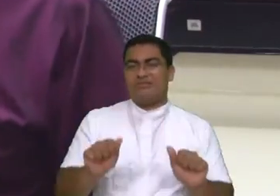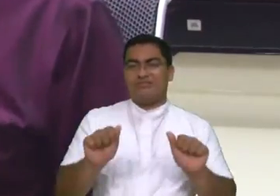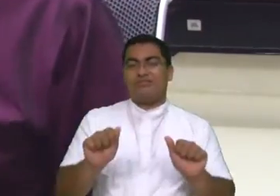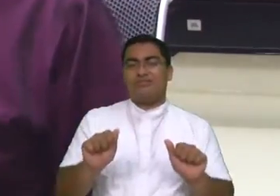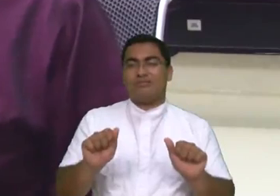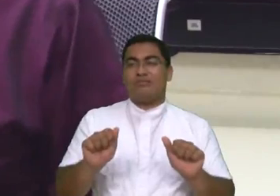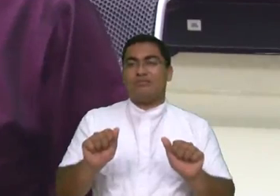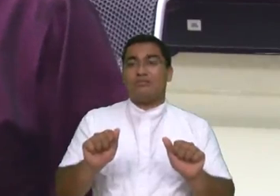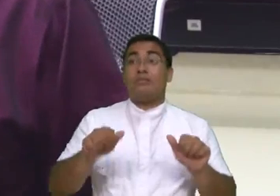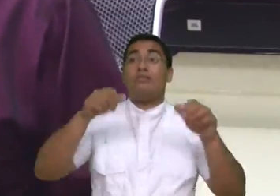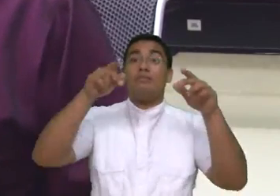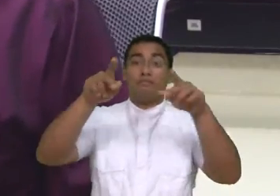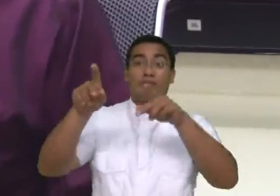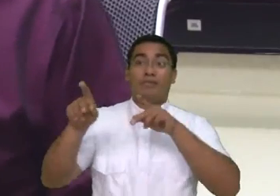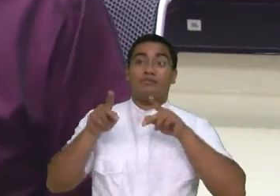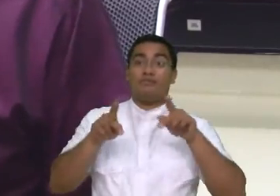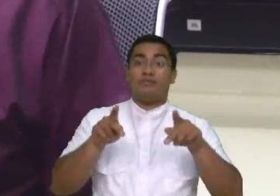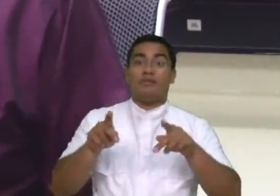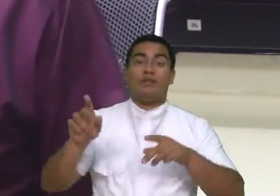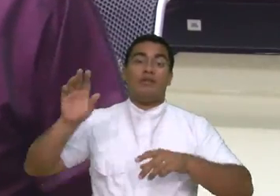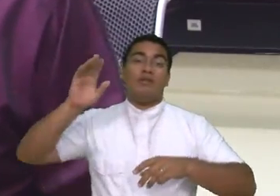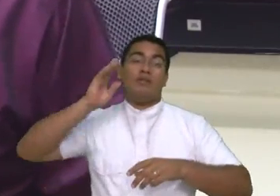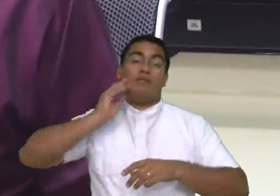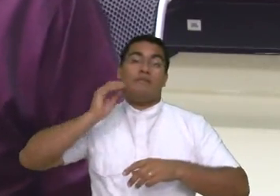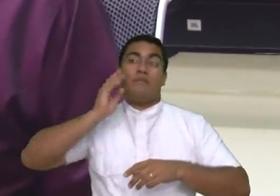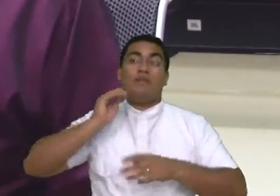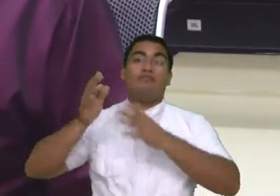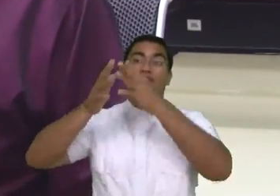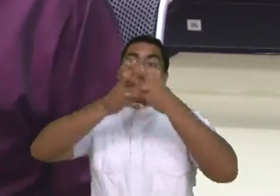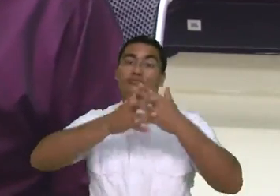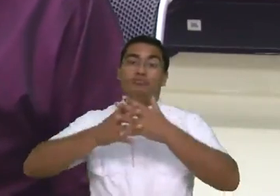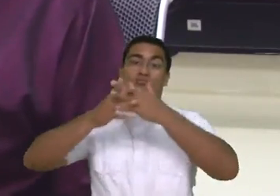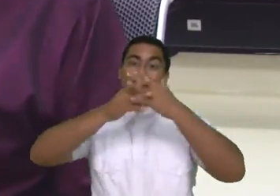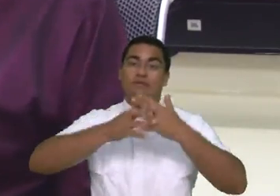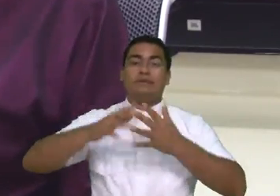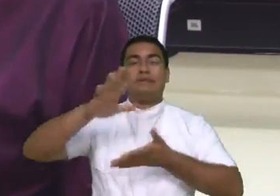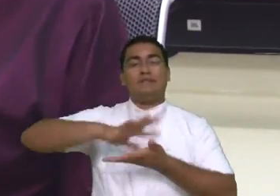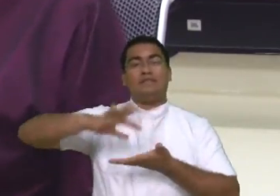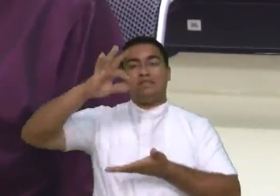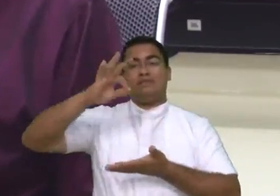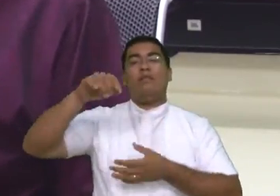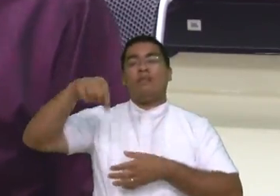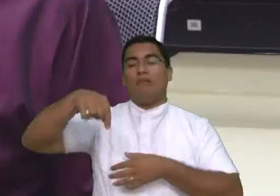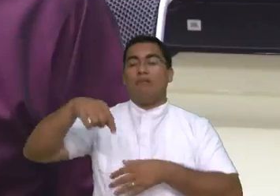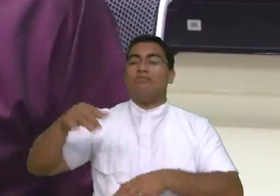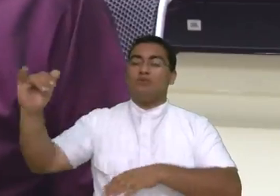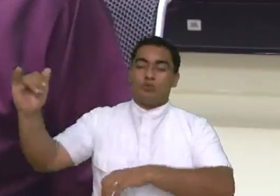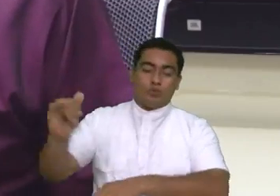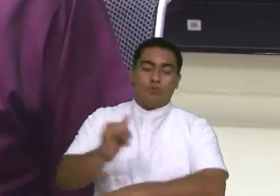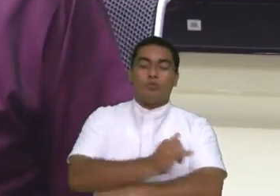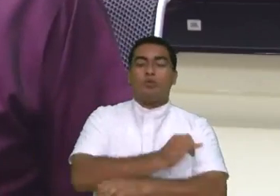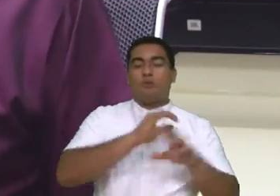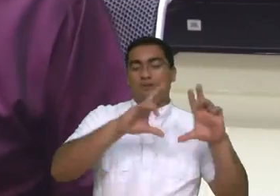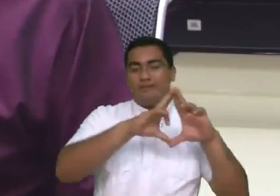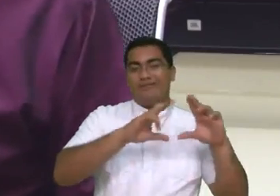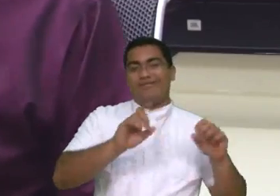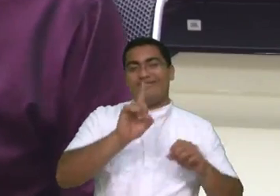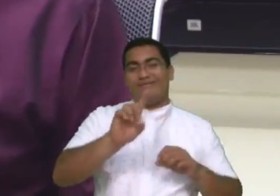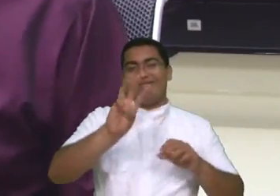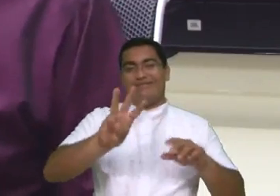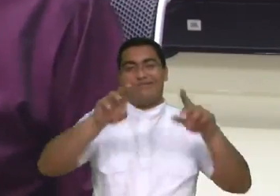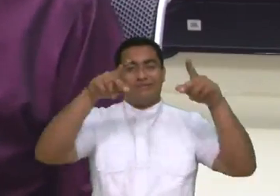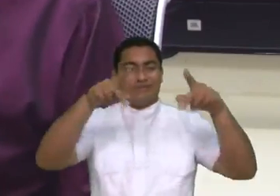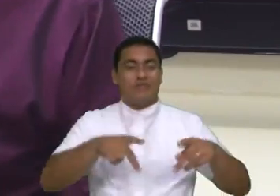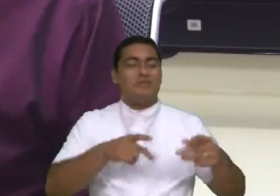los especialistas allá en los Estados Unidos, en Nueva York, y hoy ya se hicieron presentes 13 especialistas en la